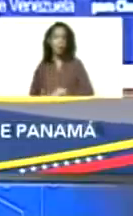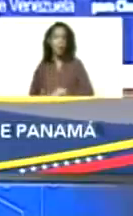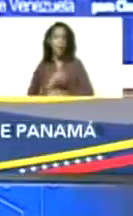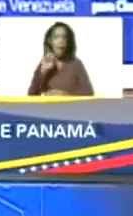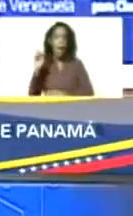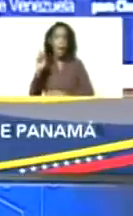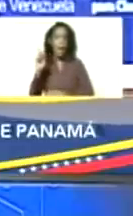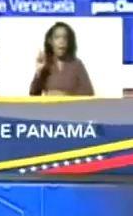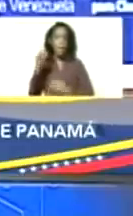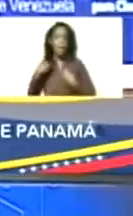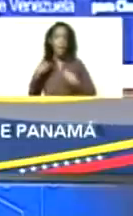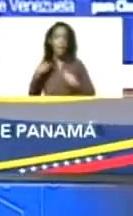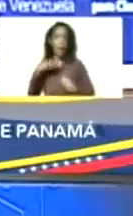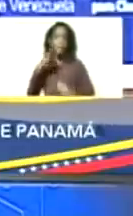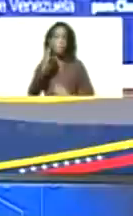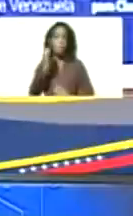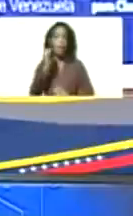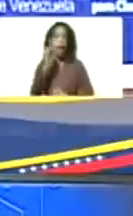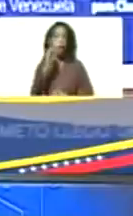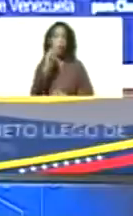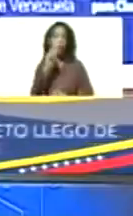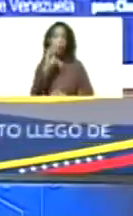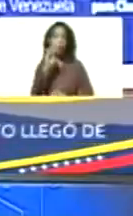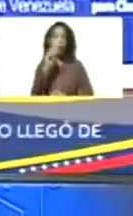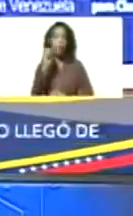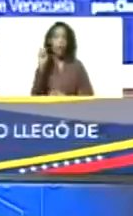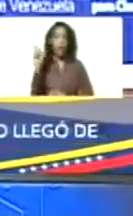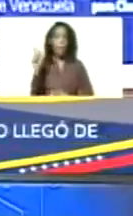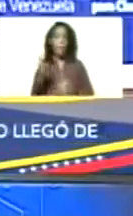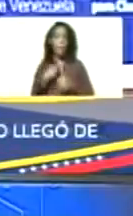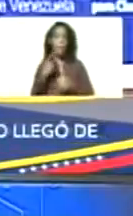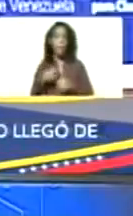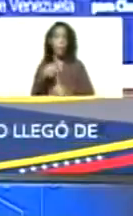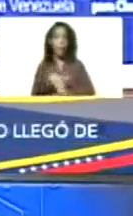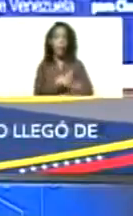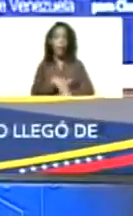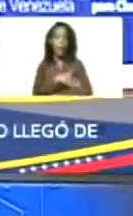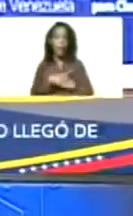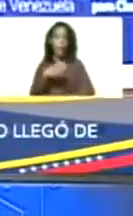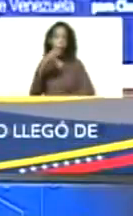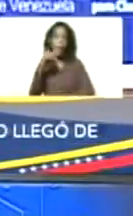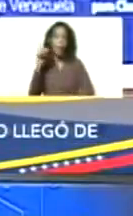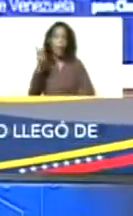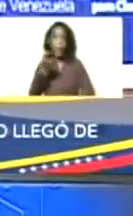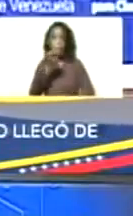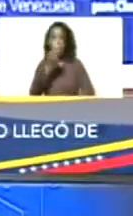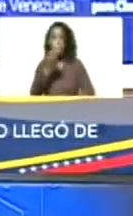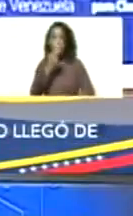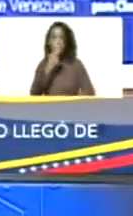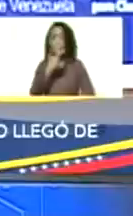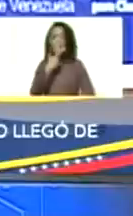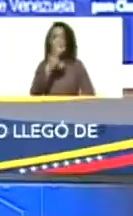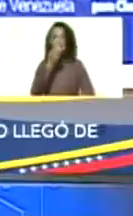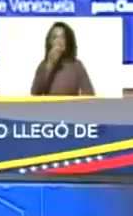Baruta, calle principal de Baruta, en Bellomonte también.